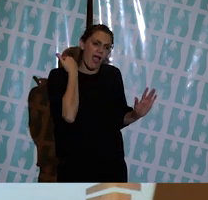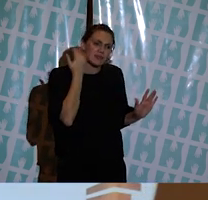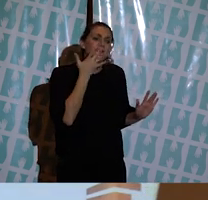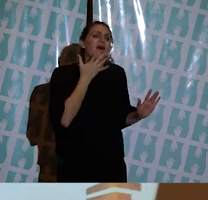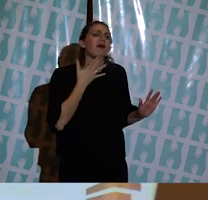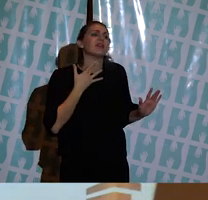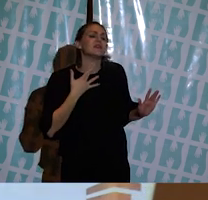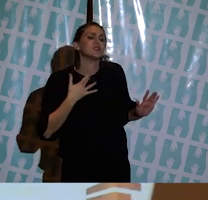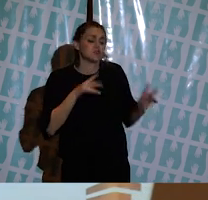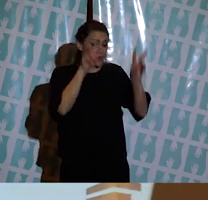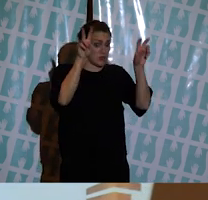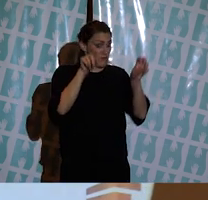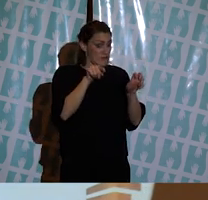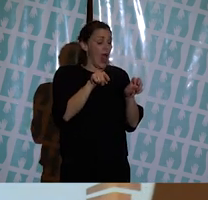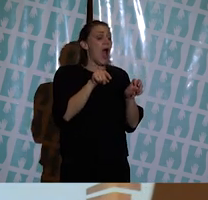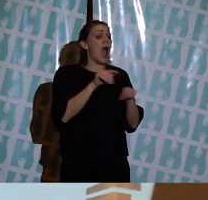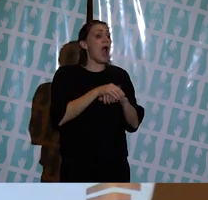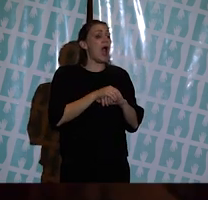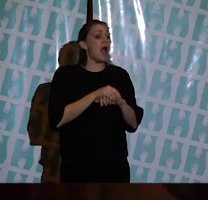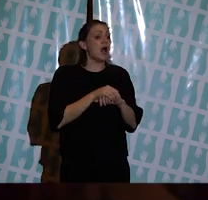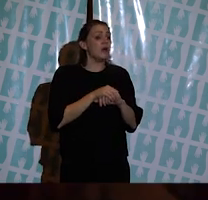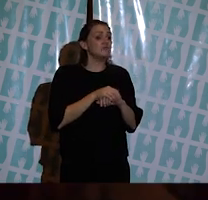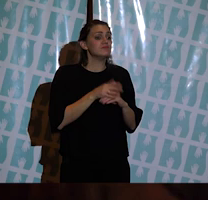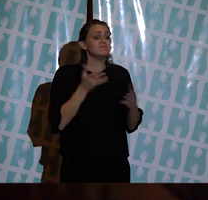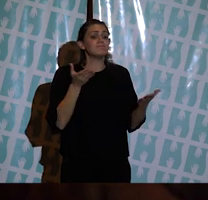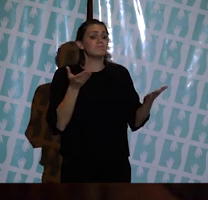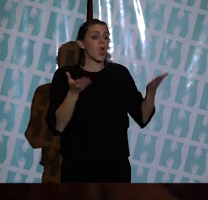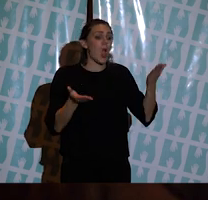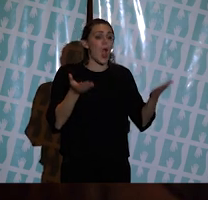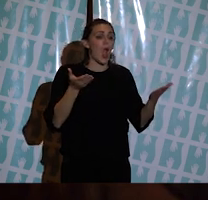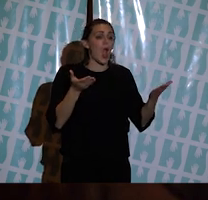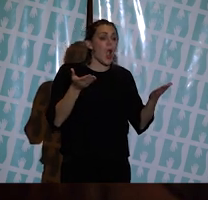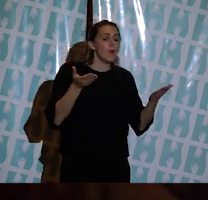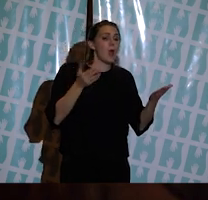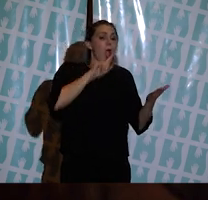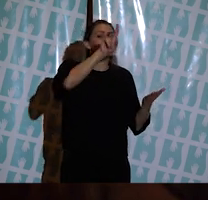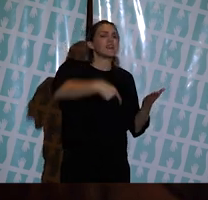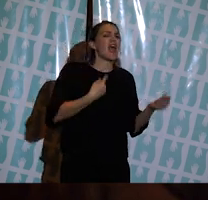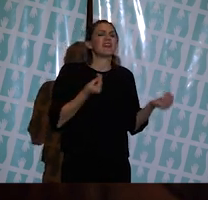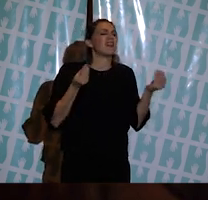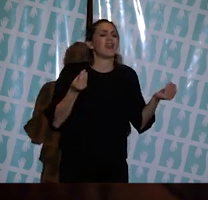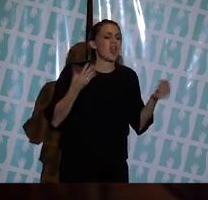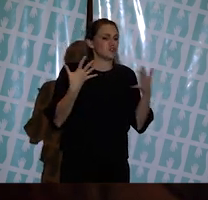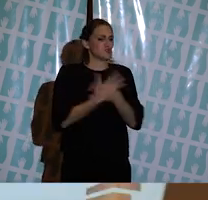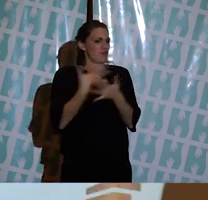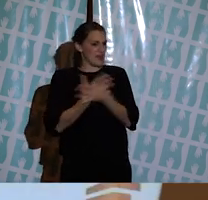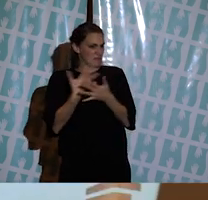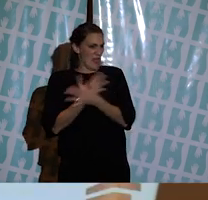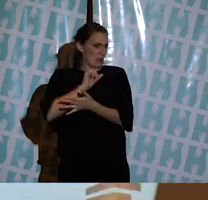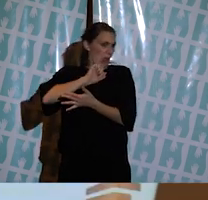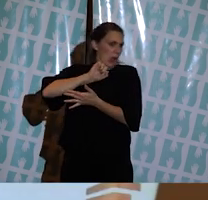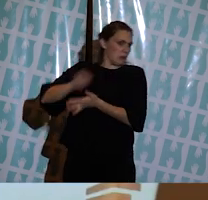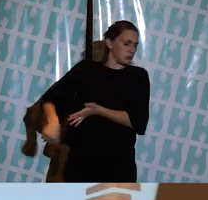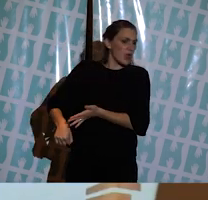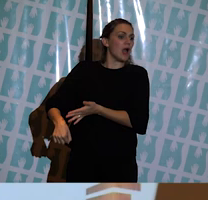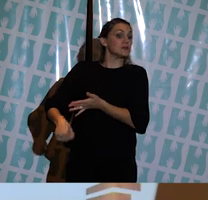como algo para contrarrestar un sufrimiento. Sí. ¿Cómo funciona en el sistema